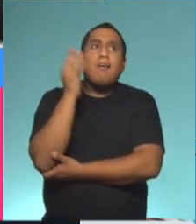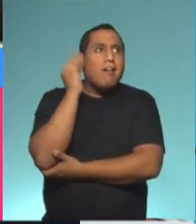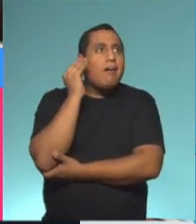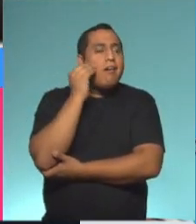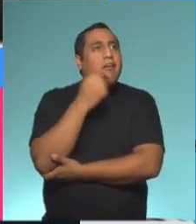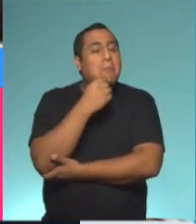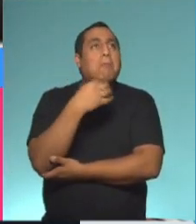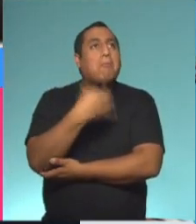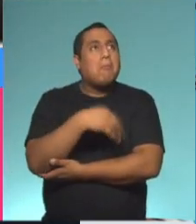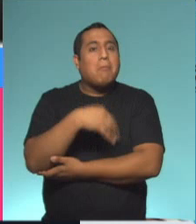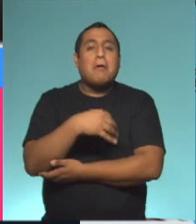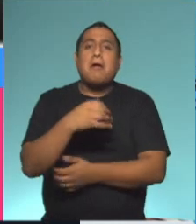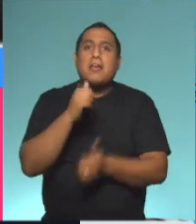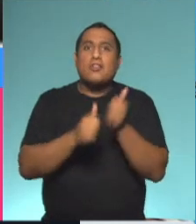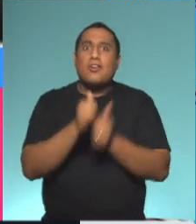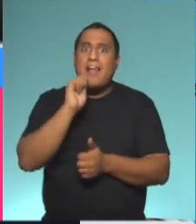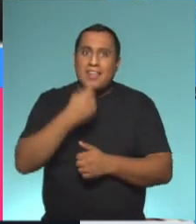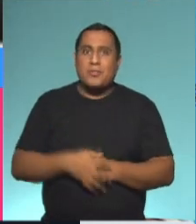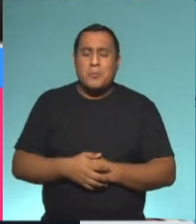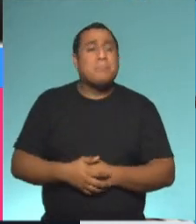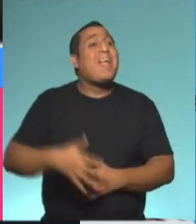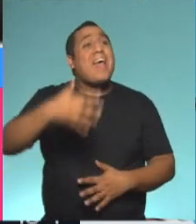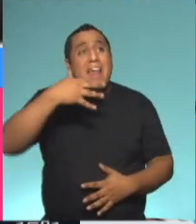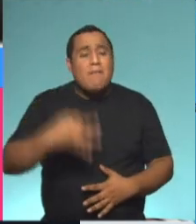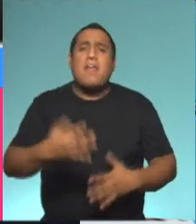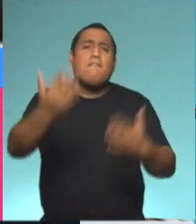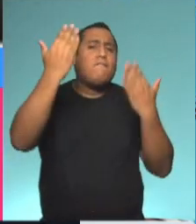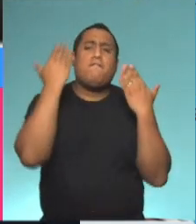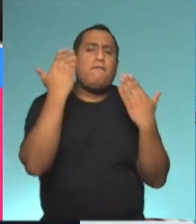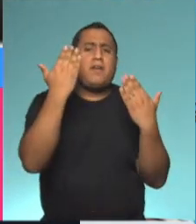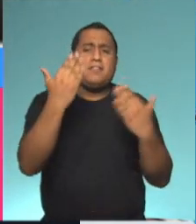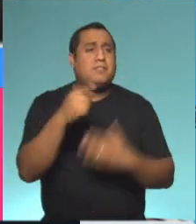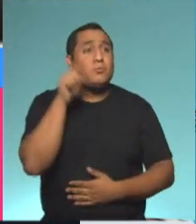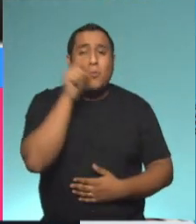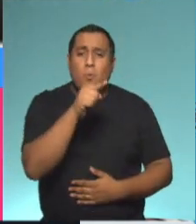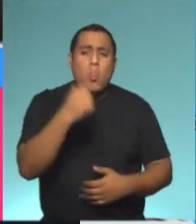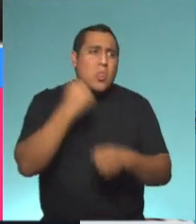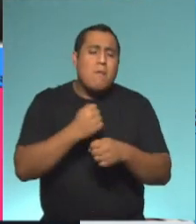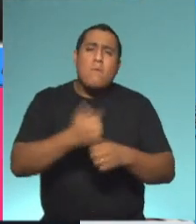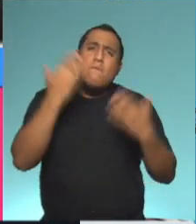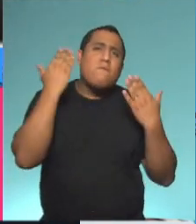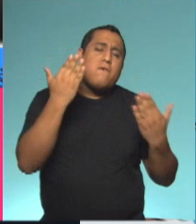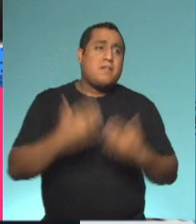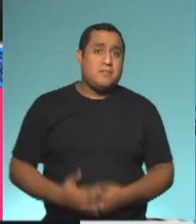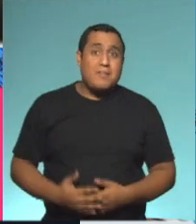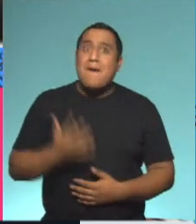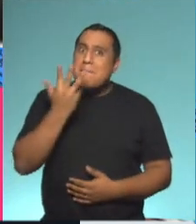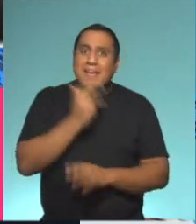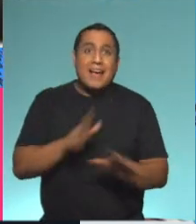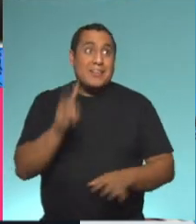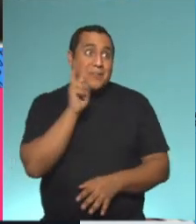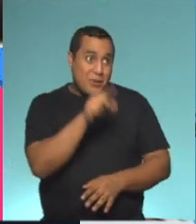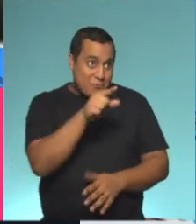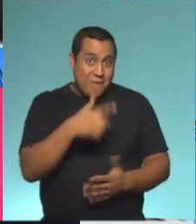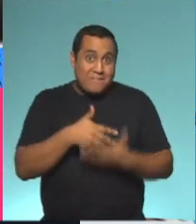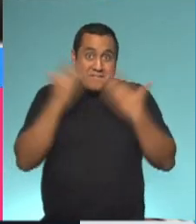que va a ser realmente entrañable. De verdad te felicito, Héctor. Te felicito profundamente, me encanta que te veo feliz, además,